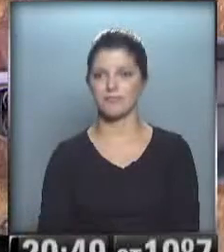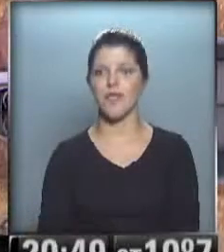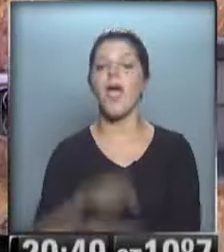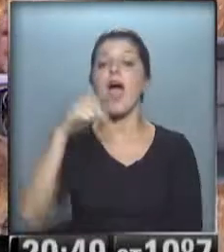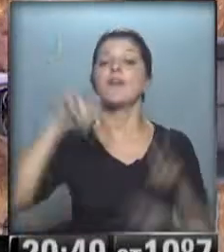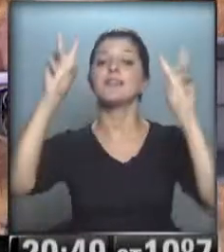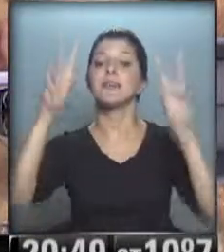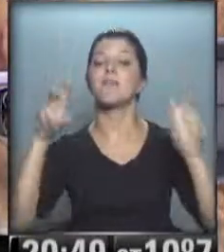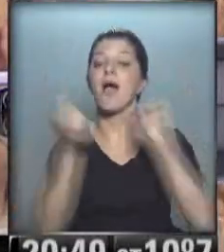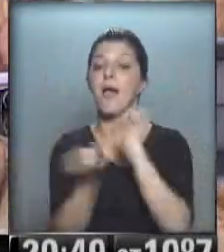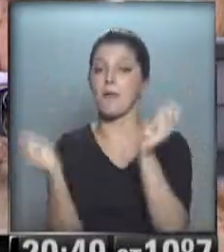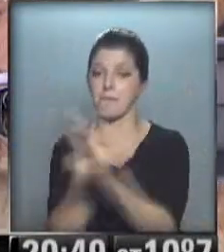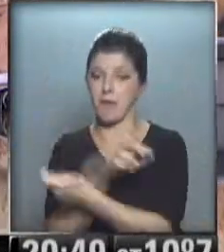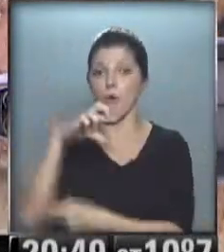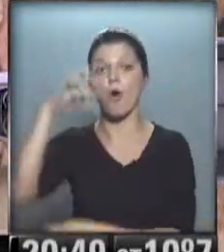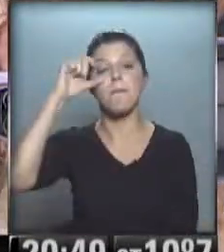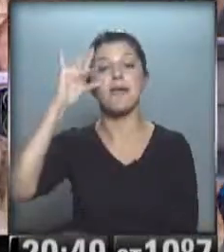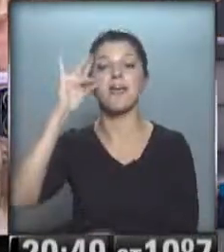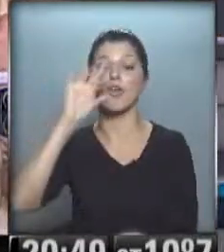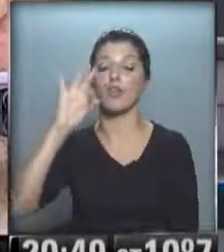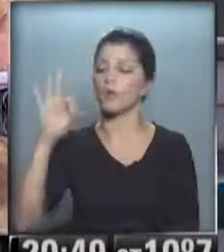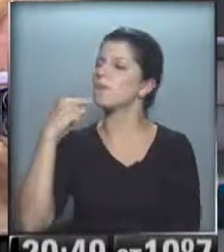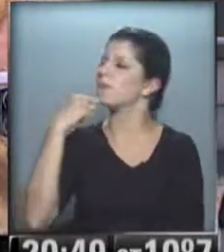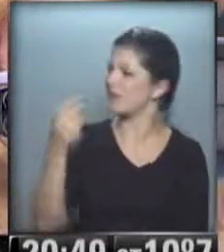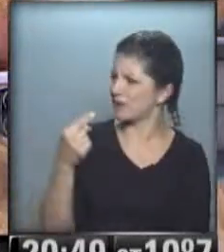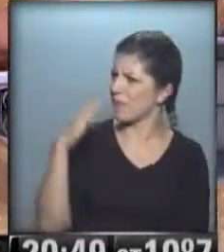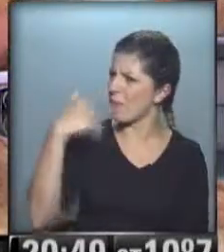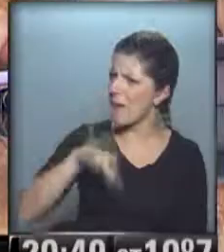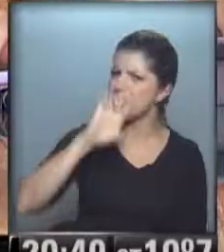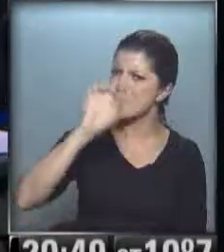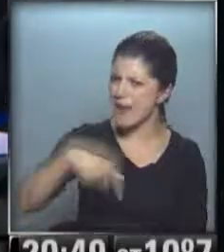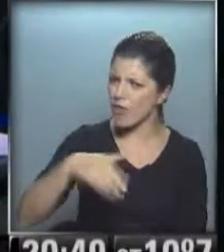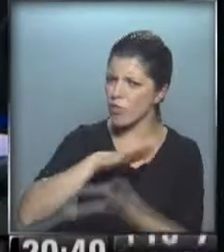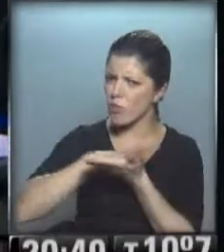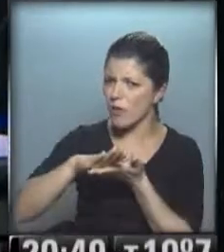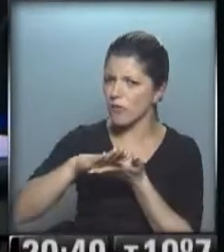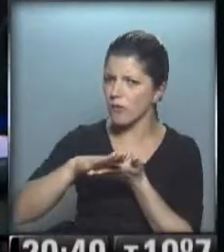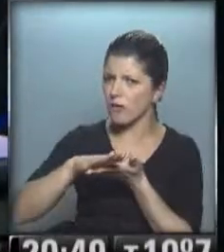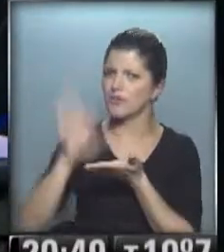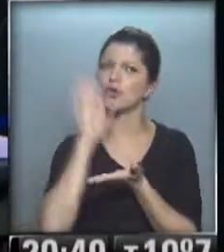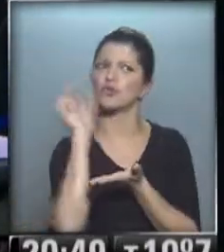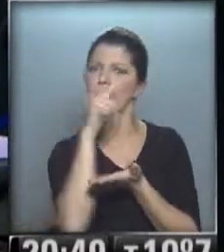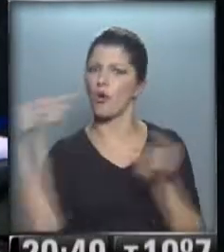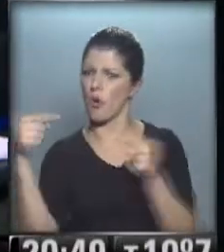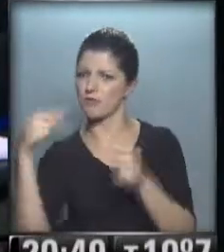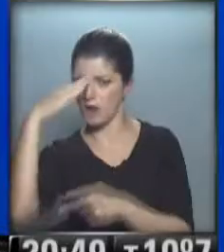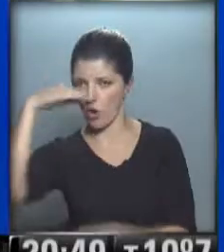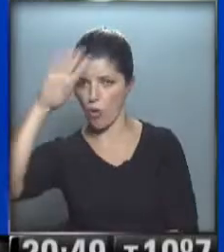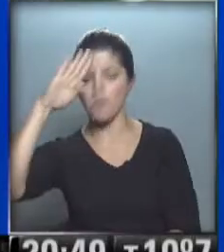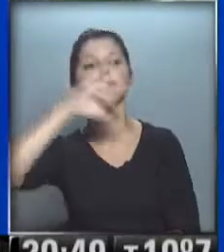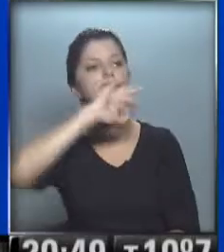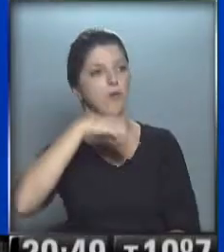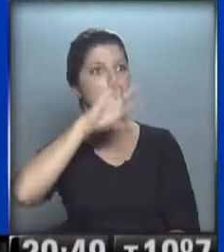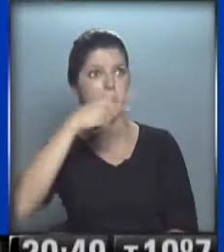Cambiamos de tema ahora, nuevamente con Pedro Brígger y esta pregunta. Pedro, ¿hay un nuevo plan o se está gestando un nuevo plan por parte de los Estados Unidos contra Cuba? Un nuevo